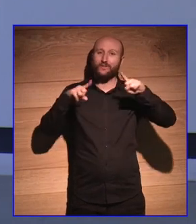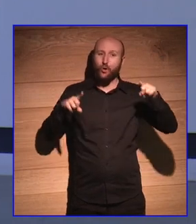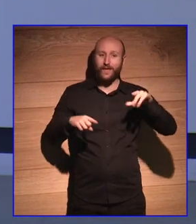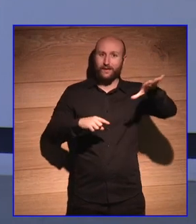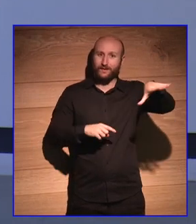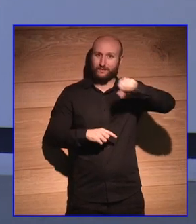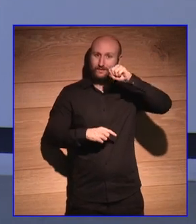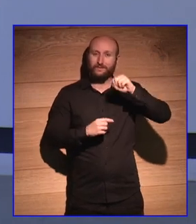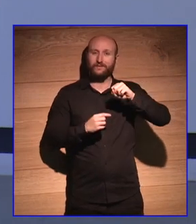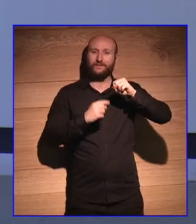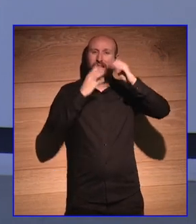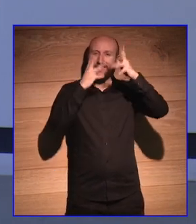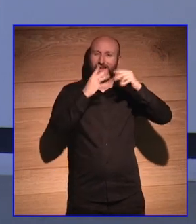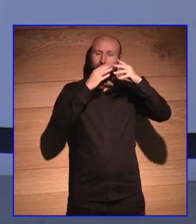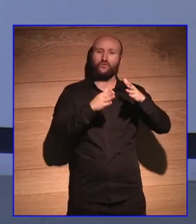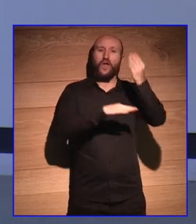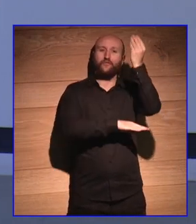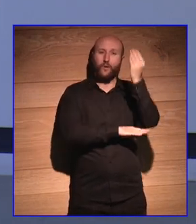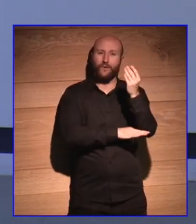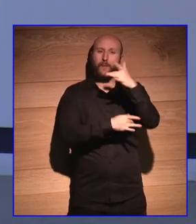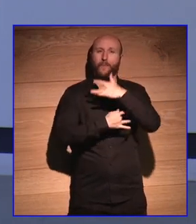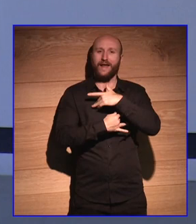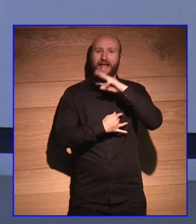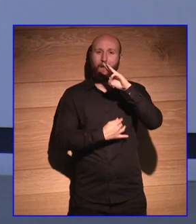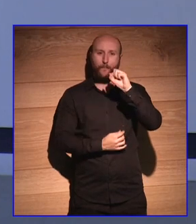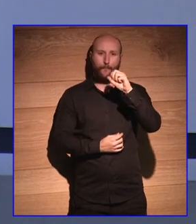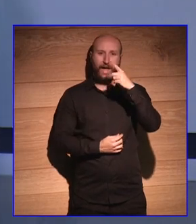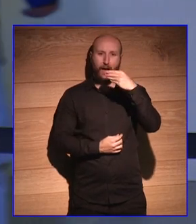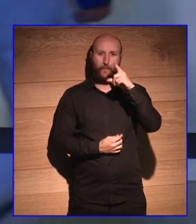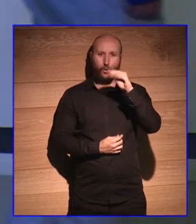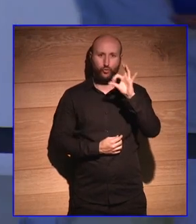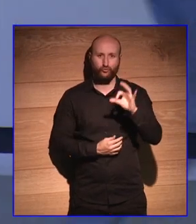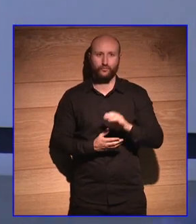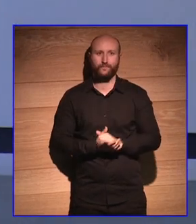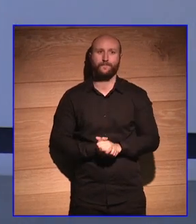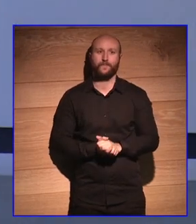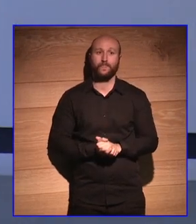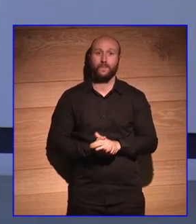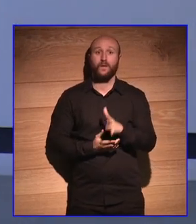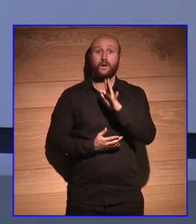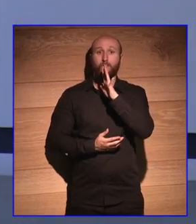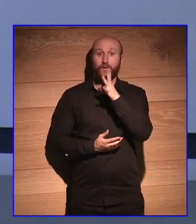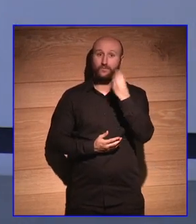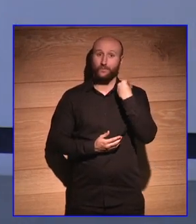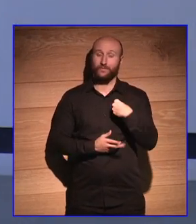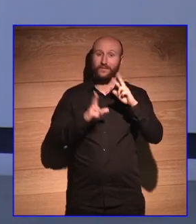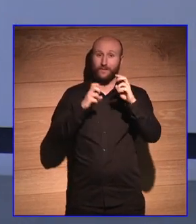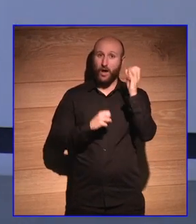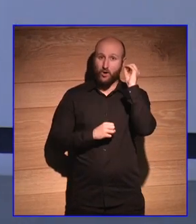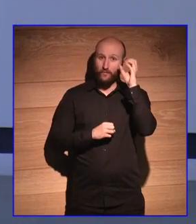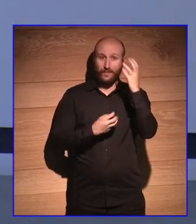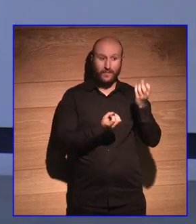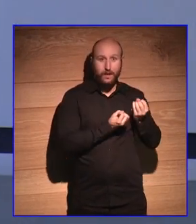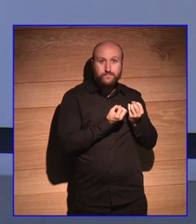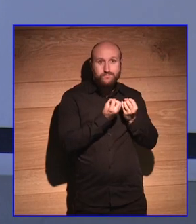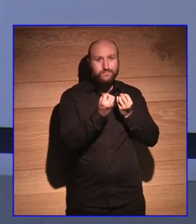datos de la figura de maría de pablos entonces parte de los datos que vamos a volcar en esta conferencia ya los